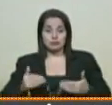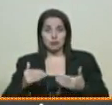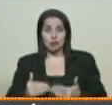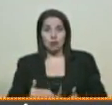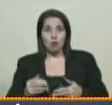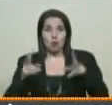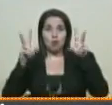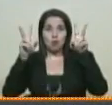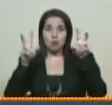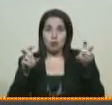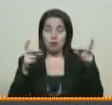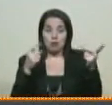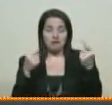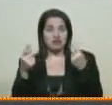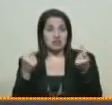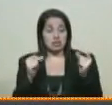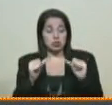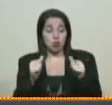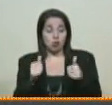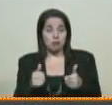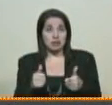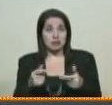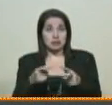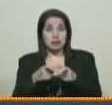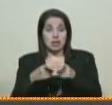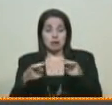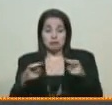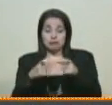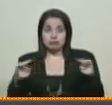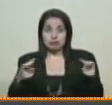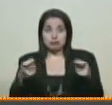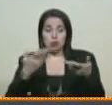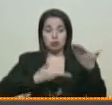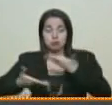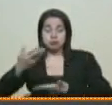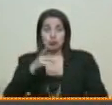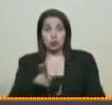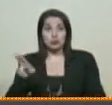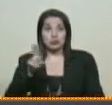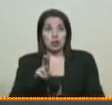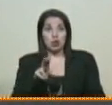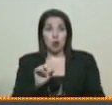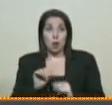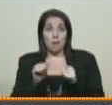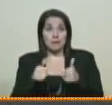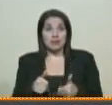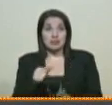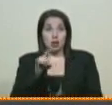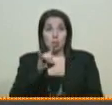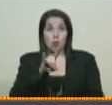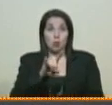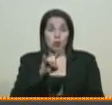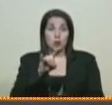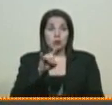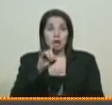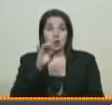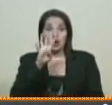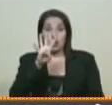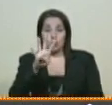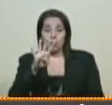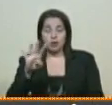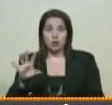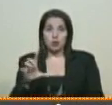billete, un nuevo cono monetario entre en circulación a partir del lunes 4 de junio.